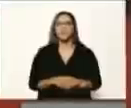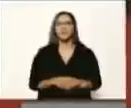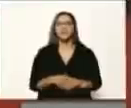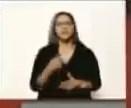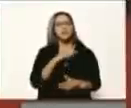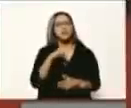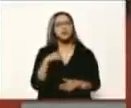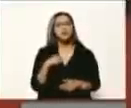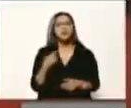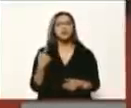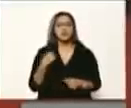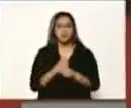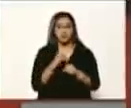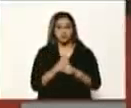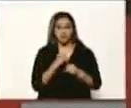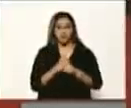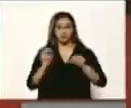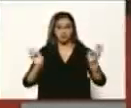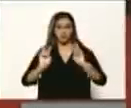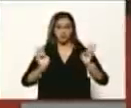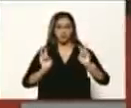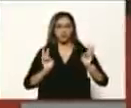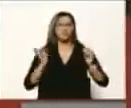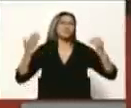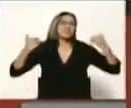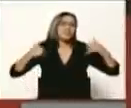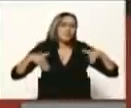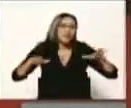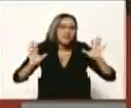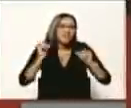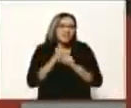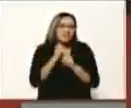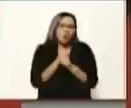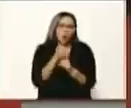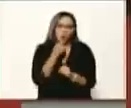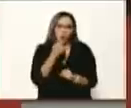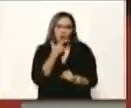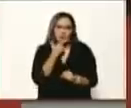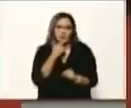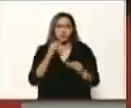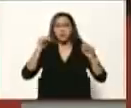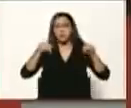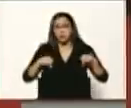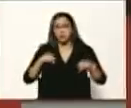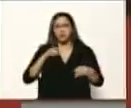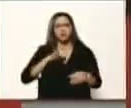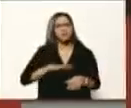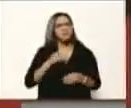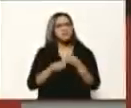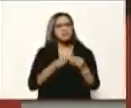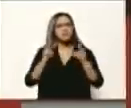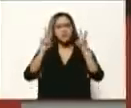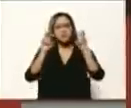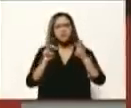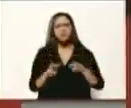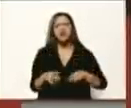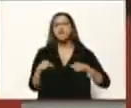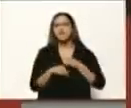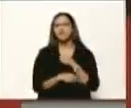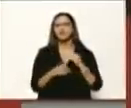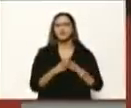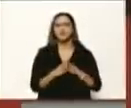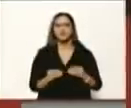nosotros todavía estamos trabajando en el tema de la... Ahora es que viene el trabajo bonito, ¿eh? Ahorita estamos haciendo una revisión a fondo de todo.